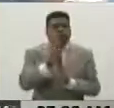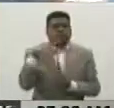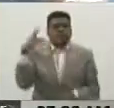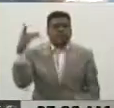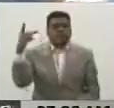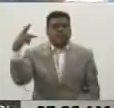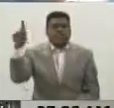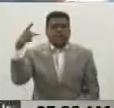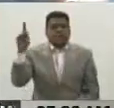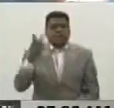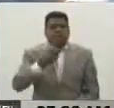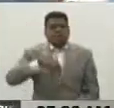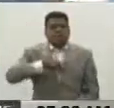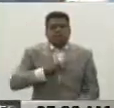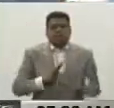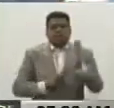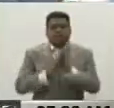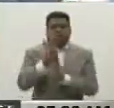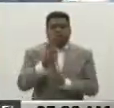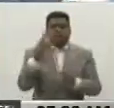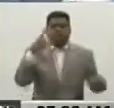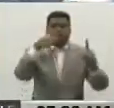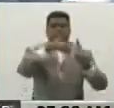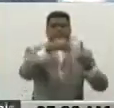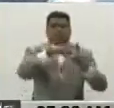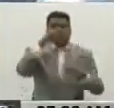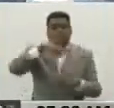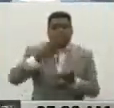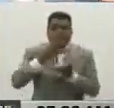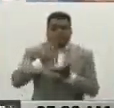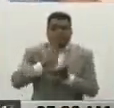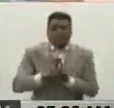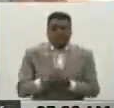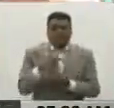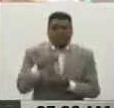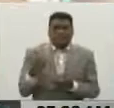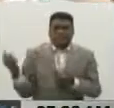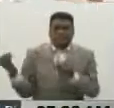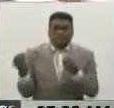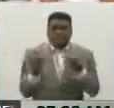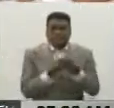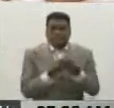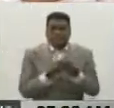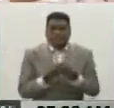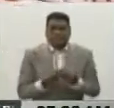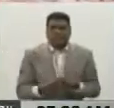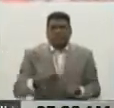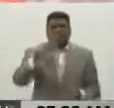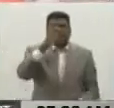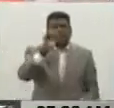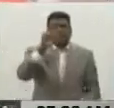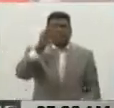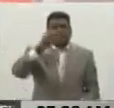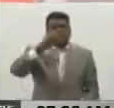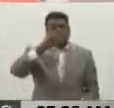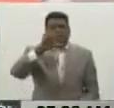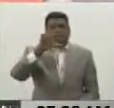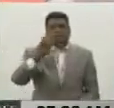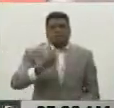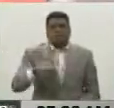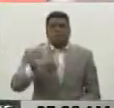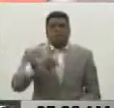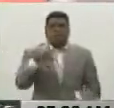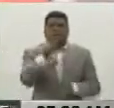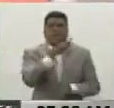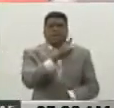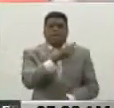Pero bueno, nosotros seguimos avanzando de manera positiva en el desayuno y ya tenemos aquí en el estudio junto a nosotros a Camilo Torres, coordinador de la misión Robinson Digital. Hola.